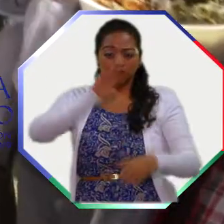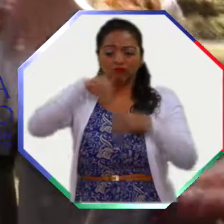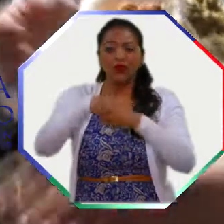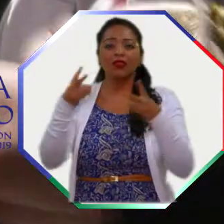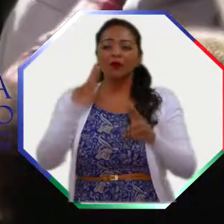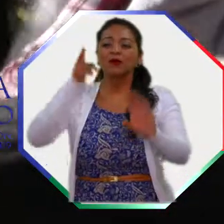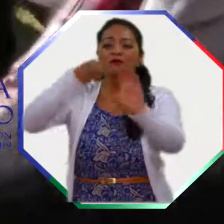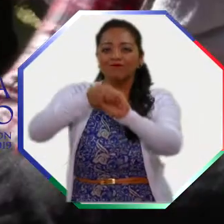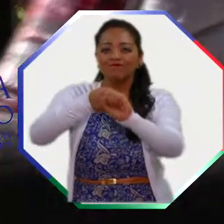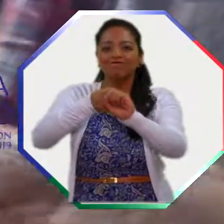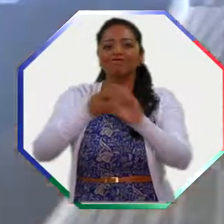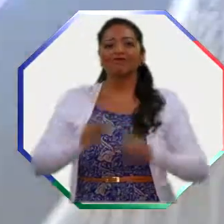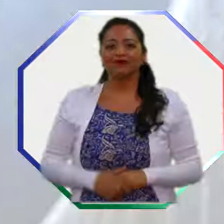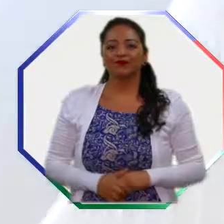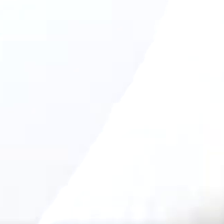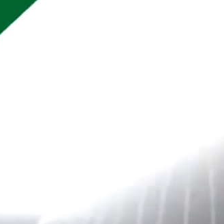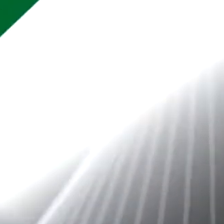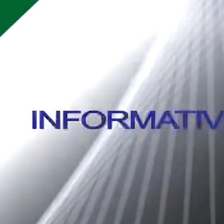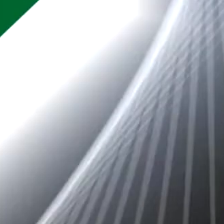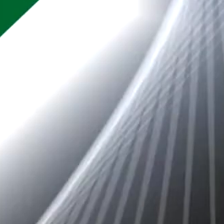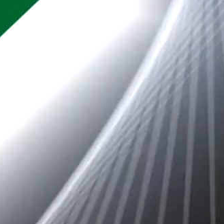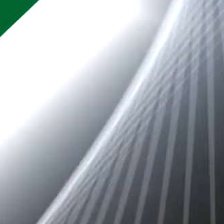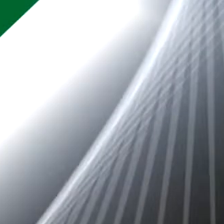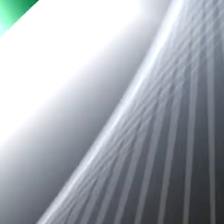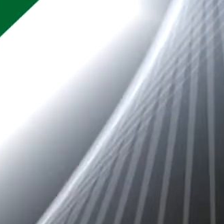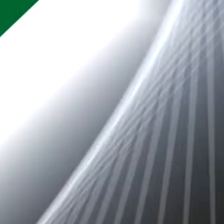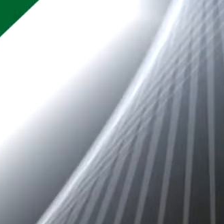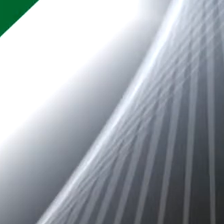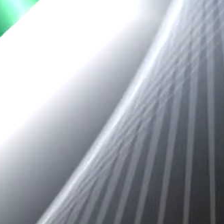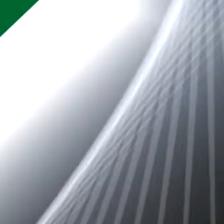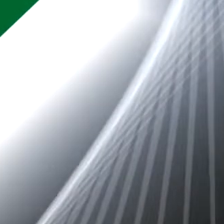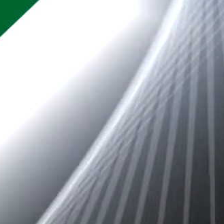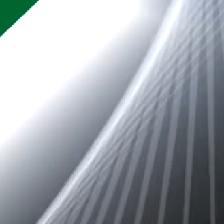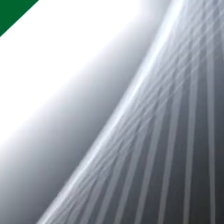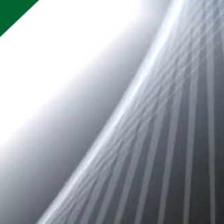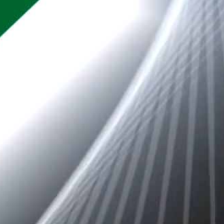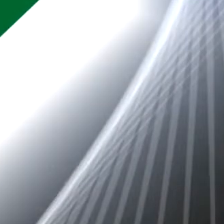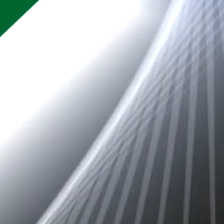también se dieron cita al evento. Juntos caminamos. Batalla Tulipán.